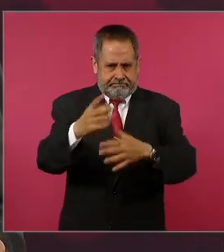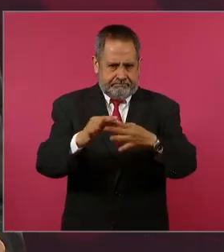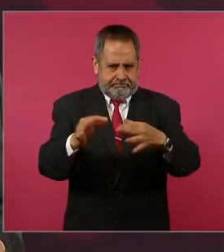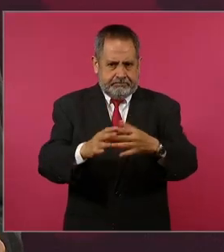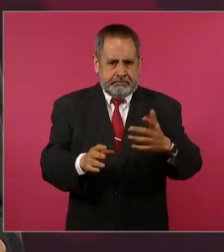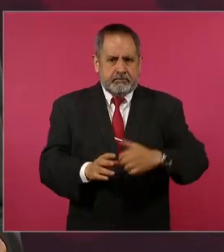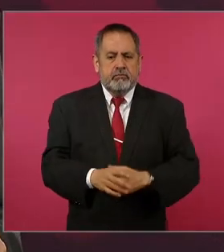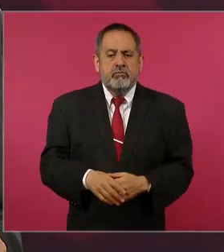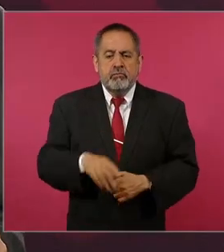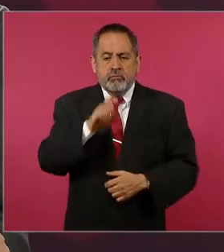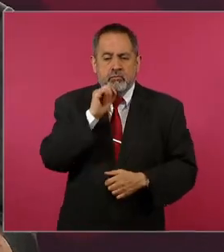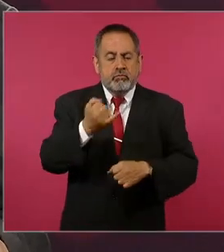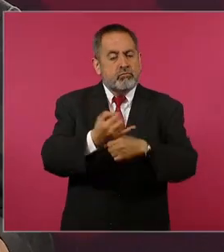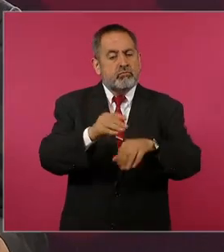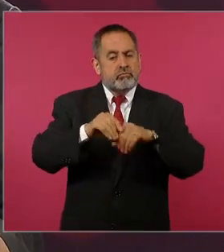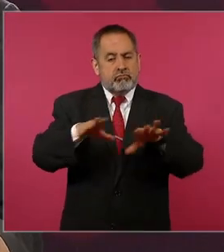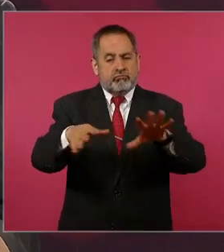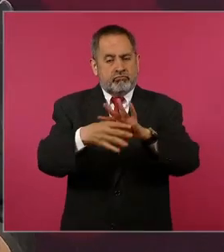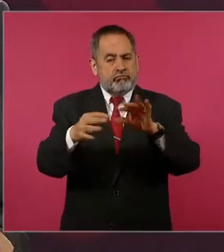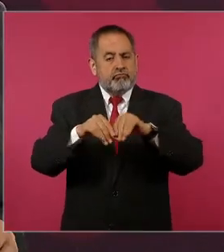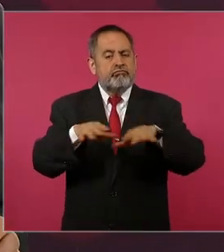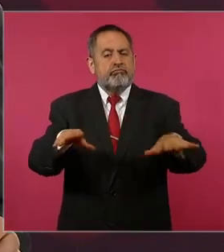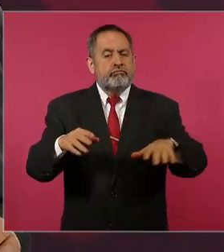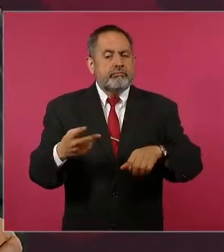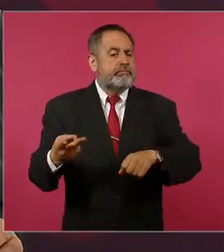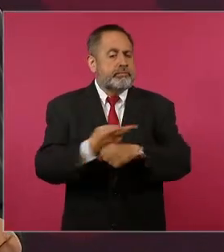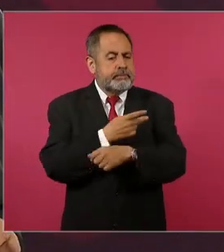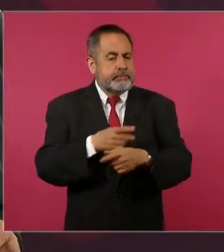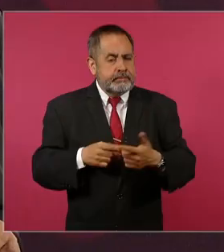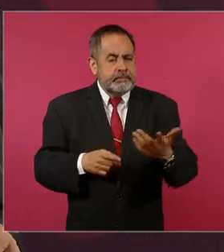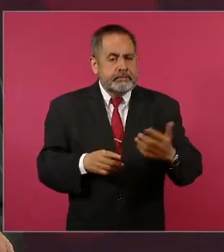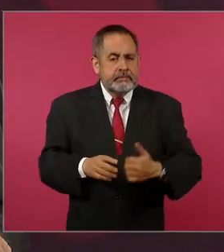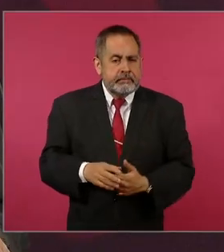también informarle a la gente sobre los resultados